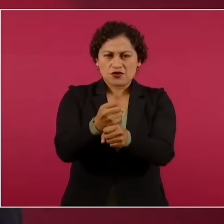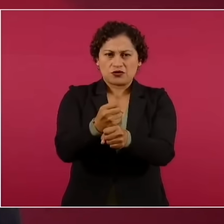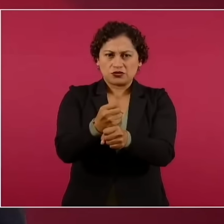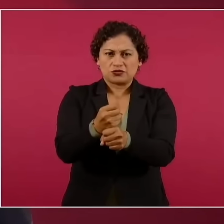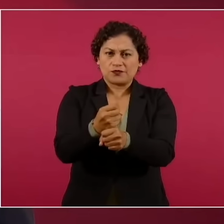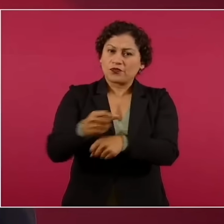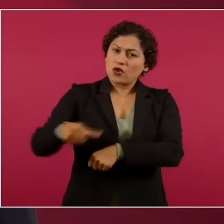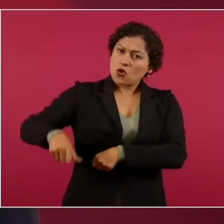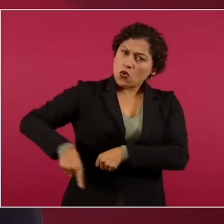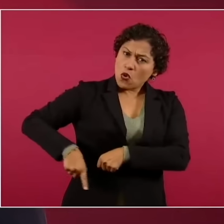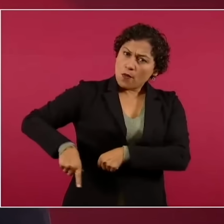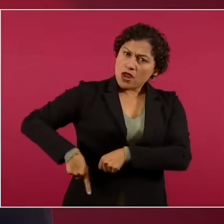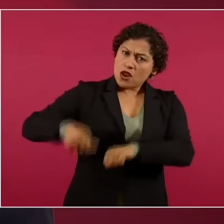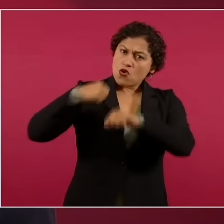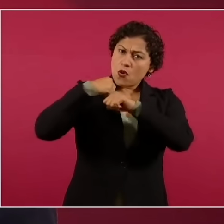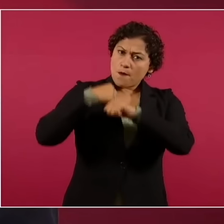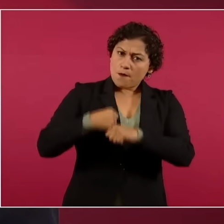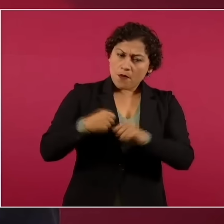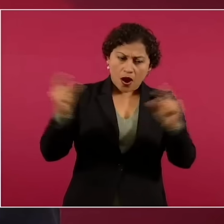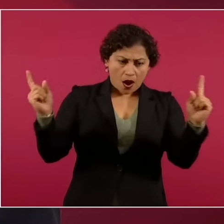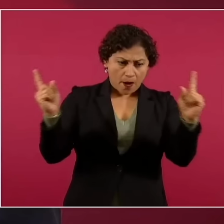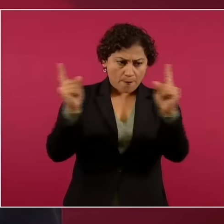los problemas